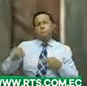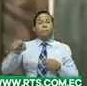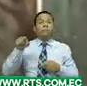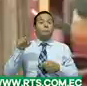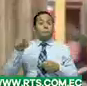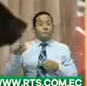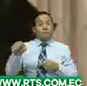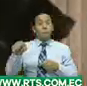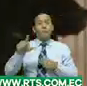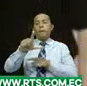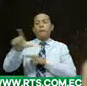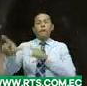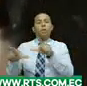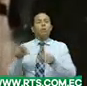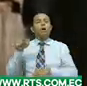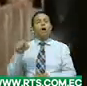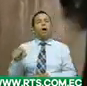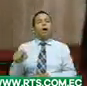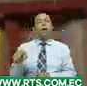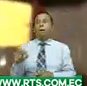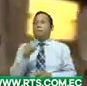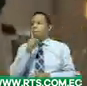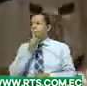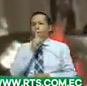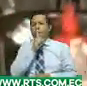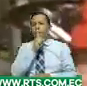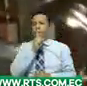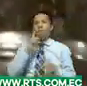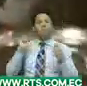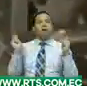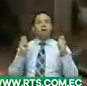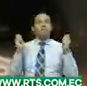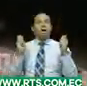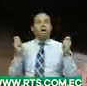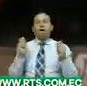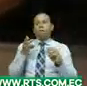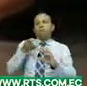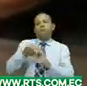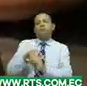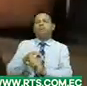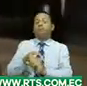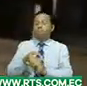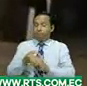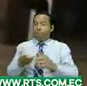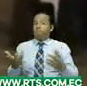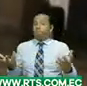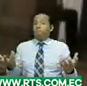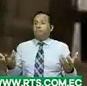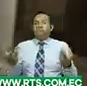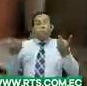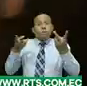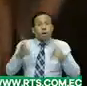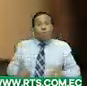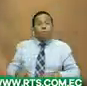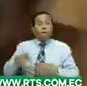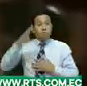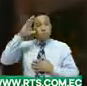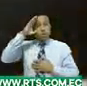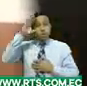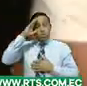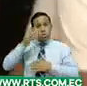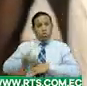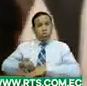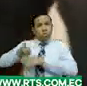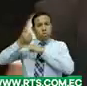pero no fue un obstáculo para los arreos. Asimismo, la distancia tampoco fue un impedimento para las autoridades que